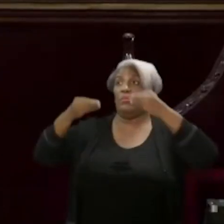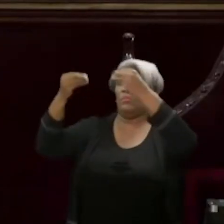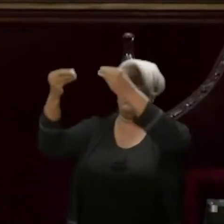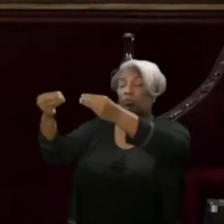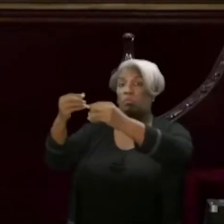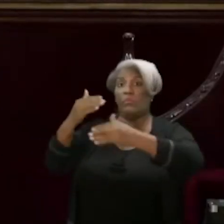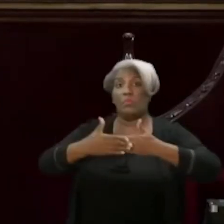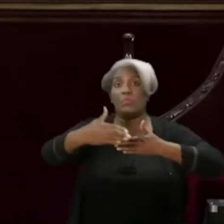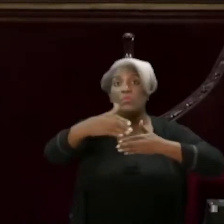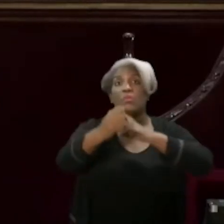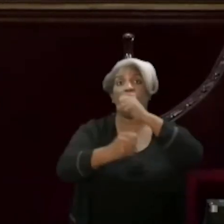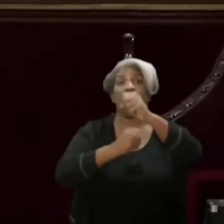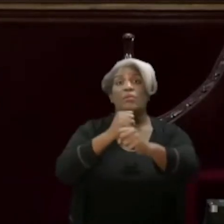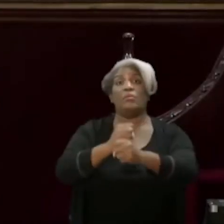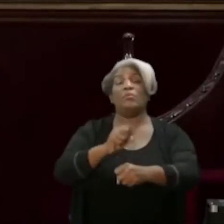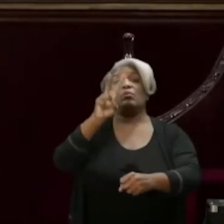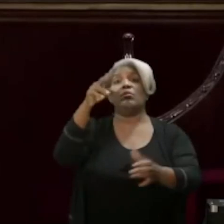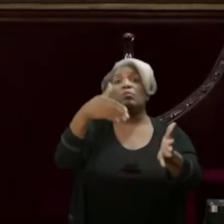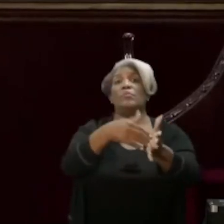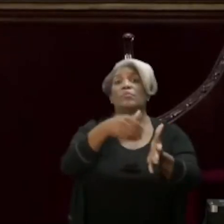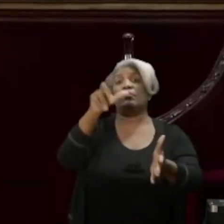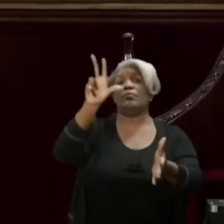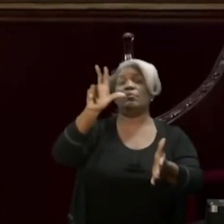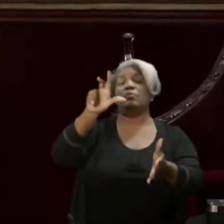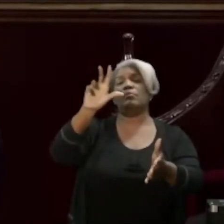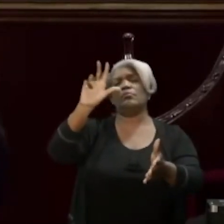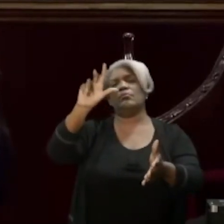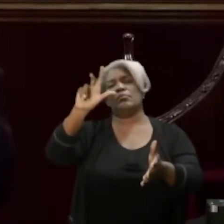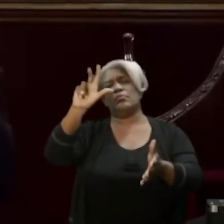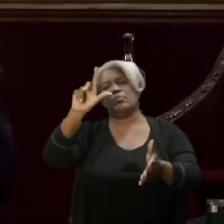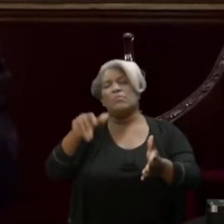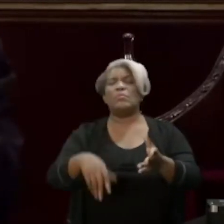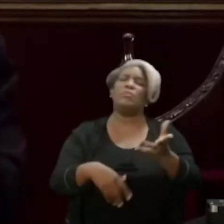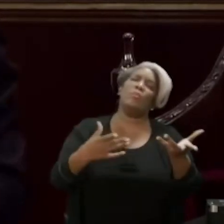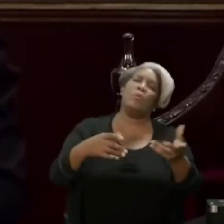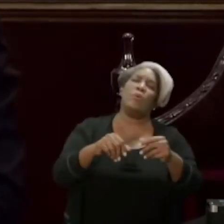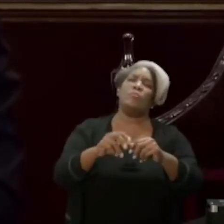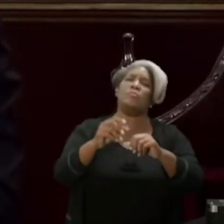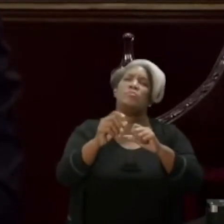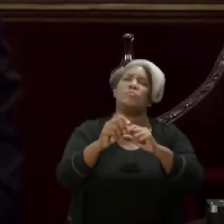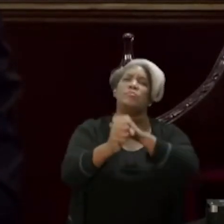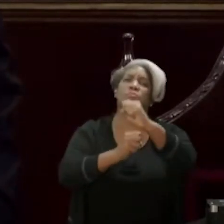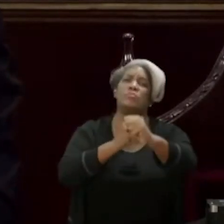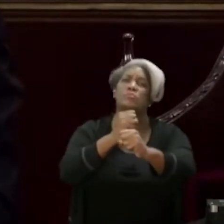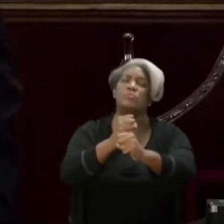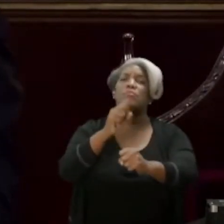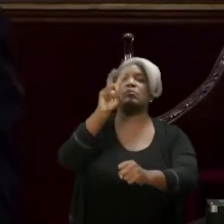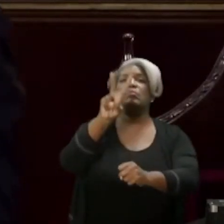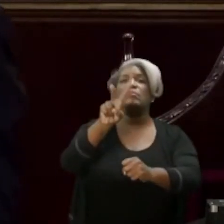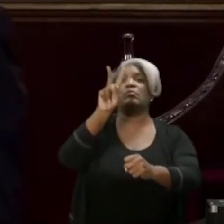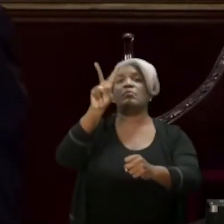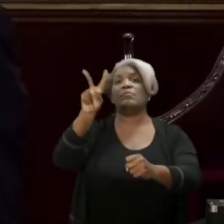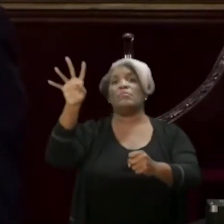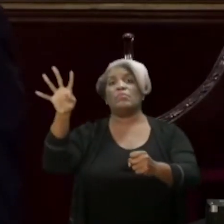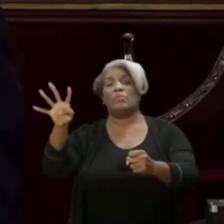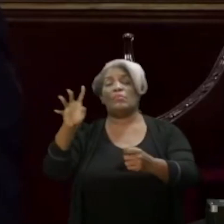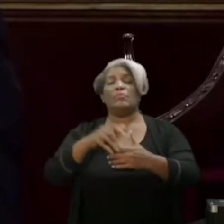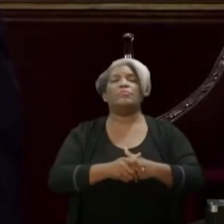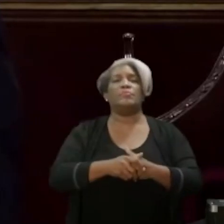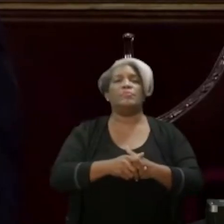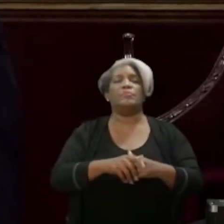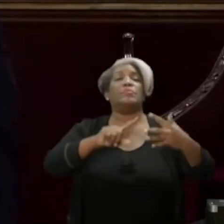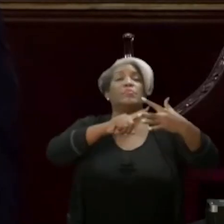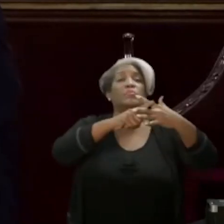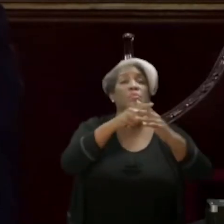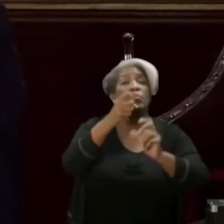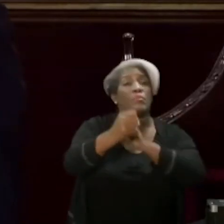y 2024 prevista en el DR CAFTA. Desde principios del año